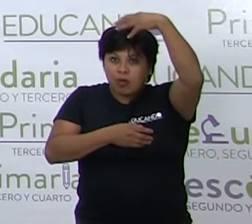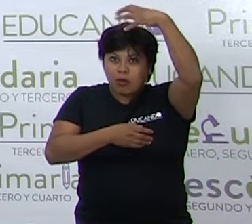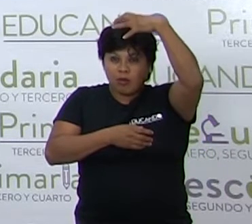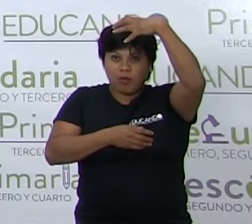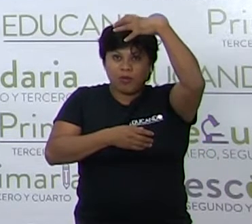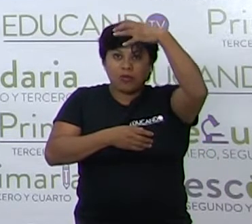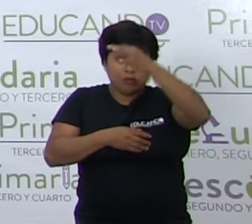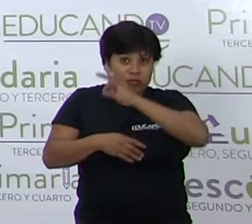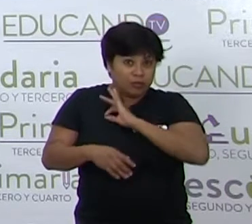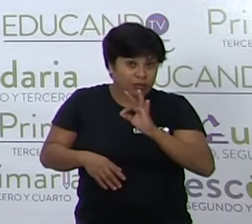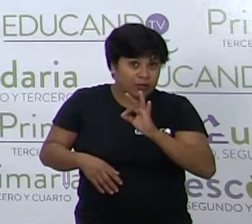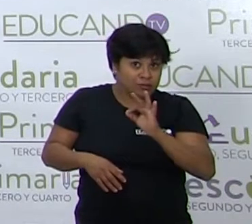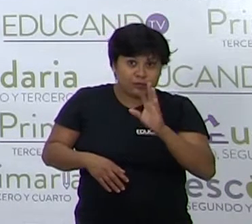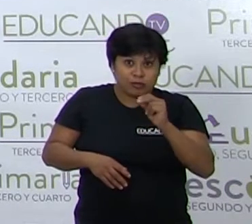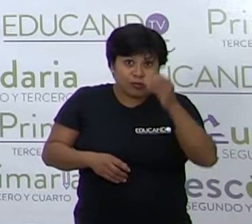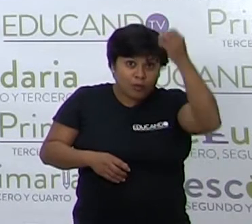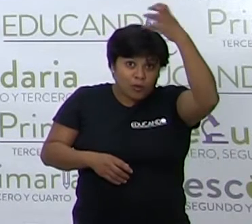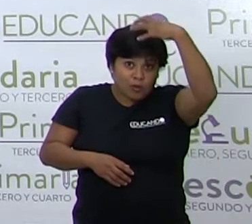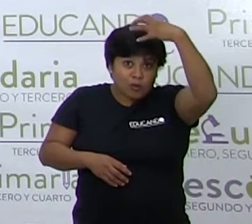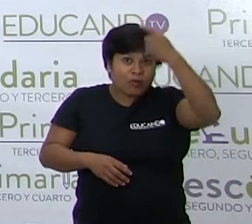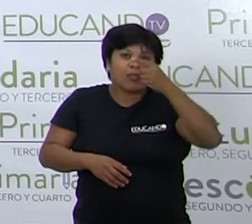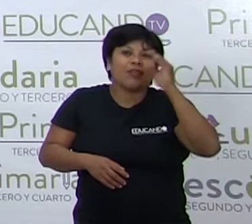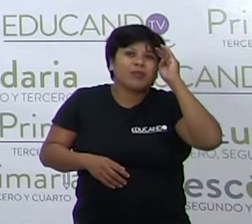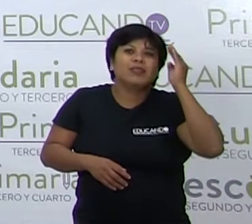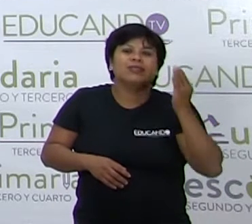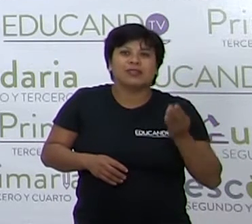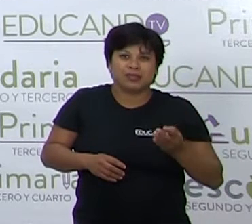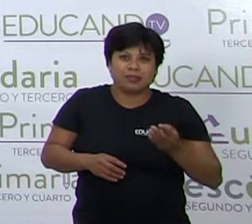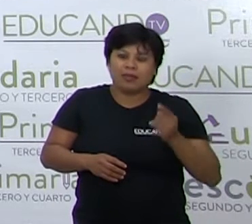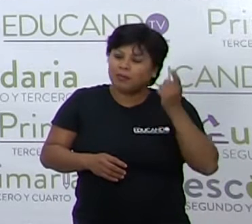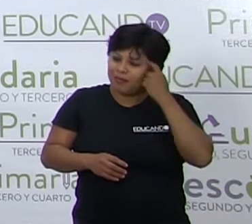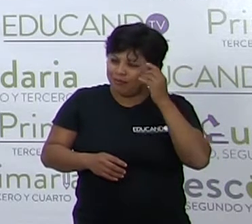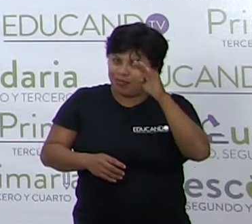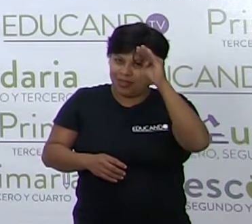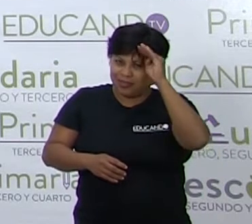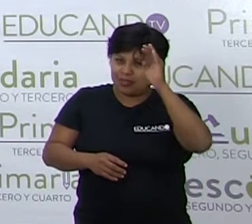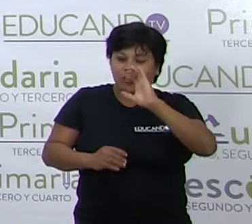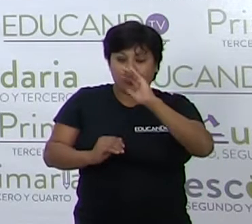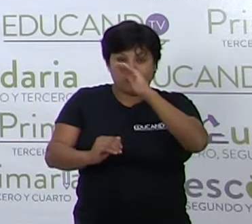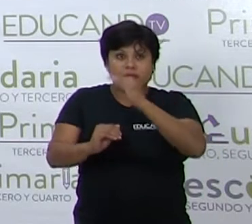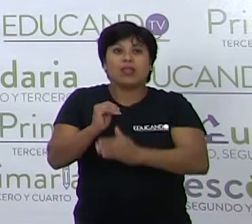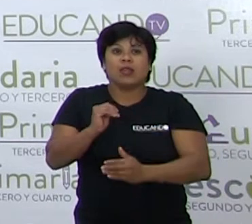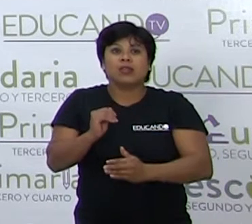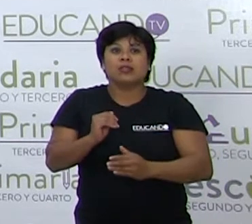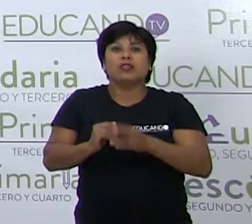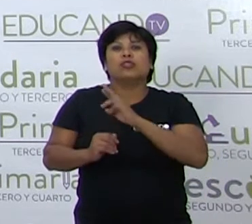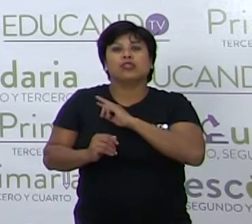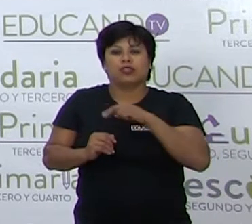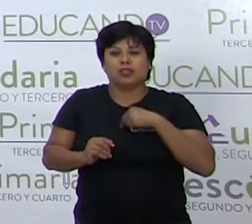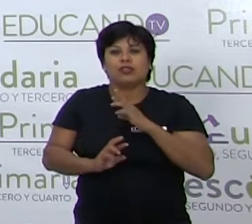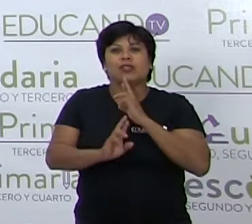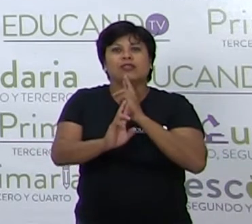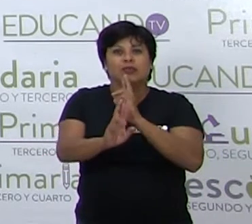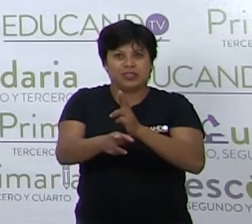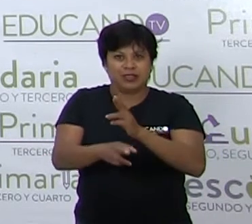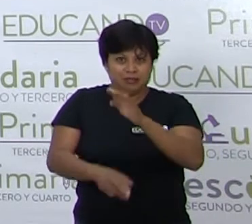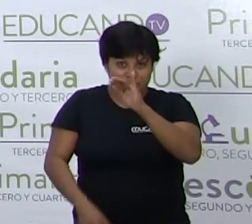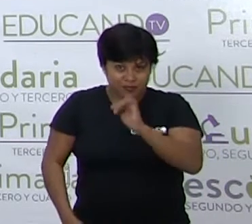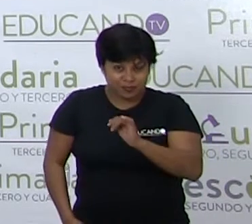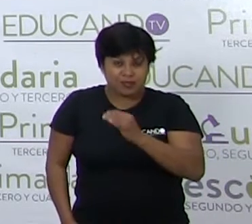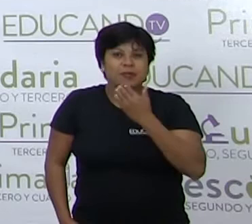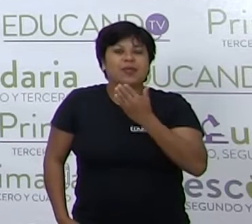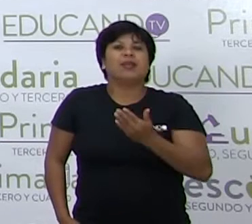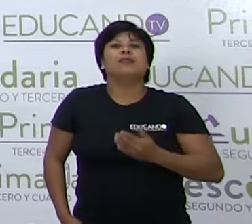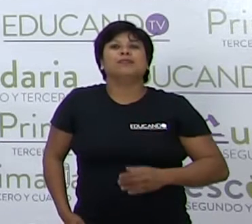¿Será posible que no se mojen? ¿Tú qué crees? Piénsalo y al finalizar te damos la respuesta. ¿Sí? Muy